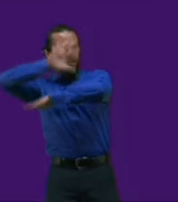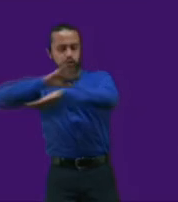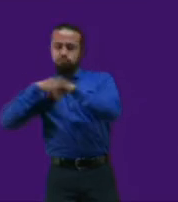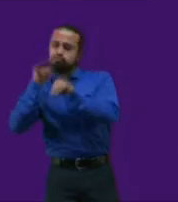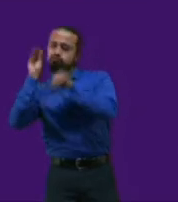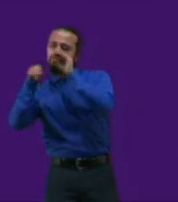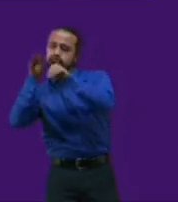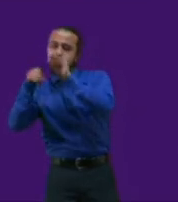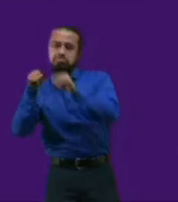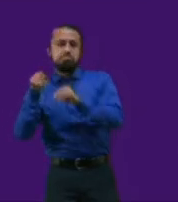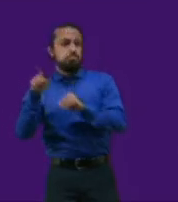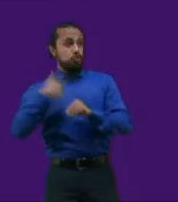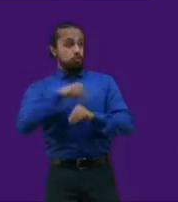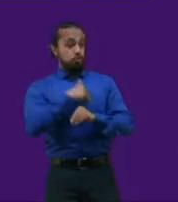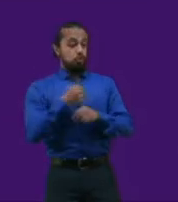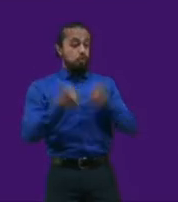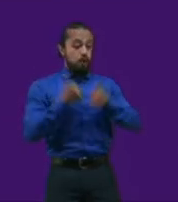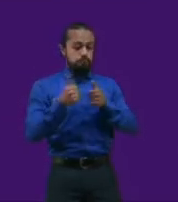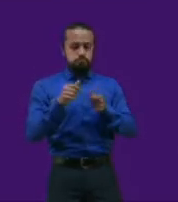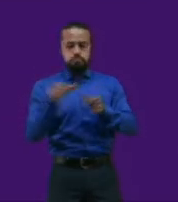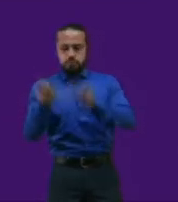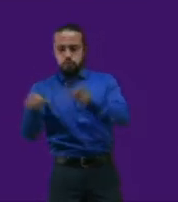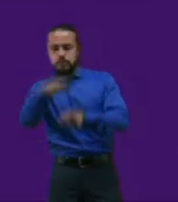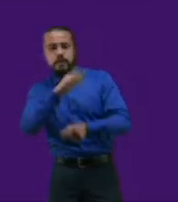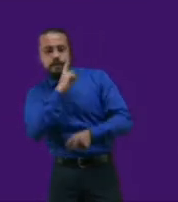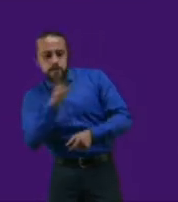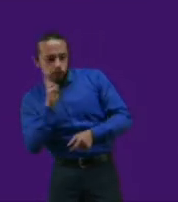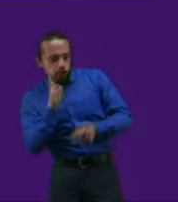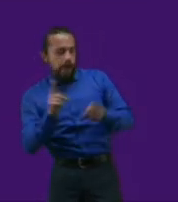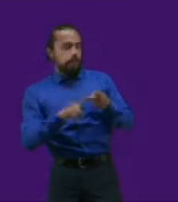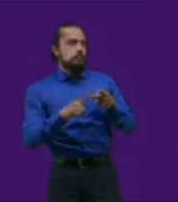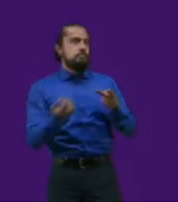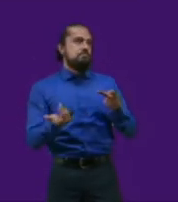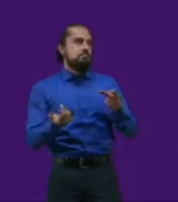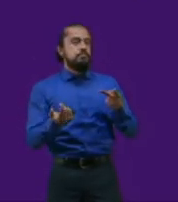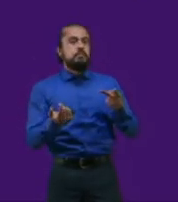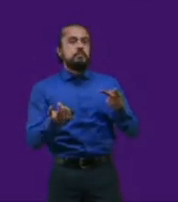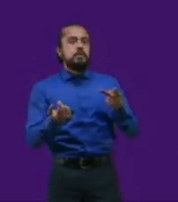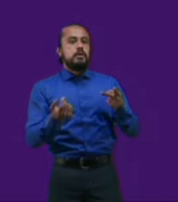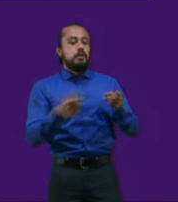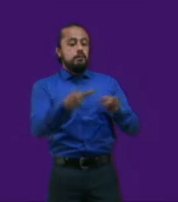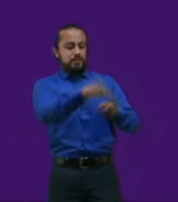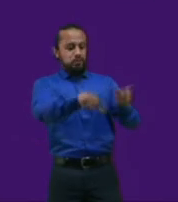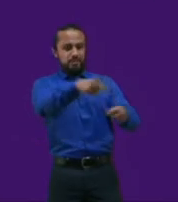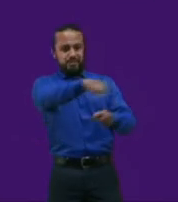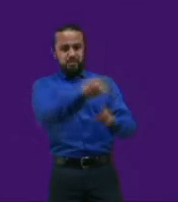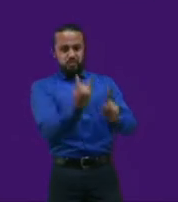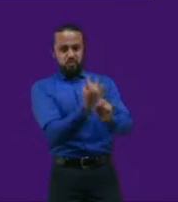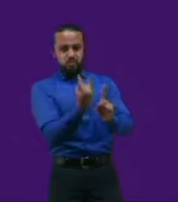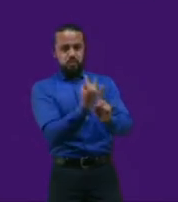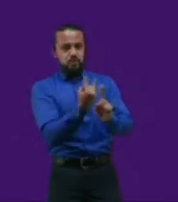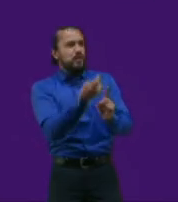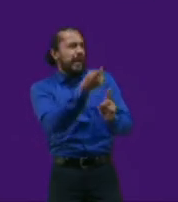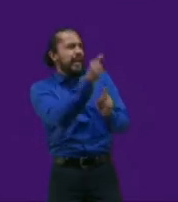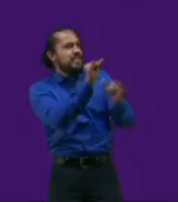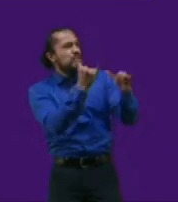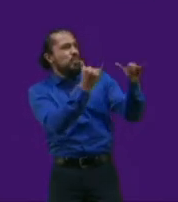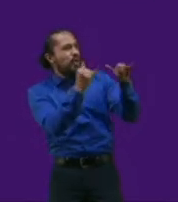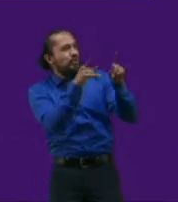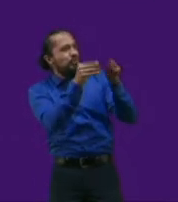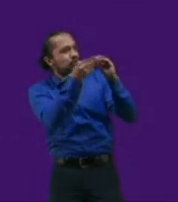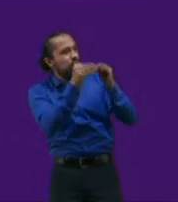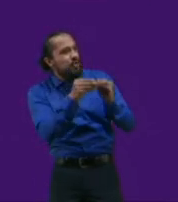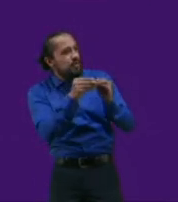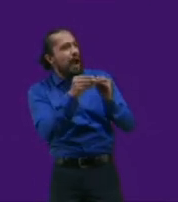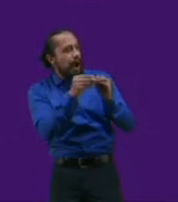el público nosotros vendía siendo los restaurantes y las personas en general, los usuarios de nosotros. La segunda pregunta